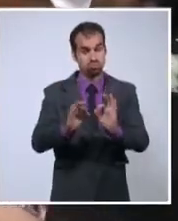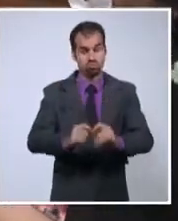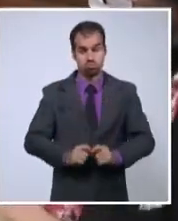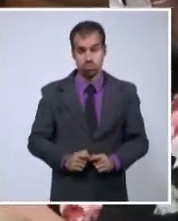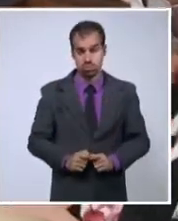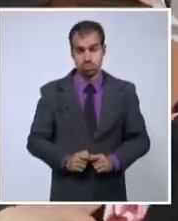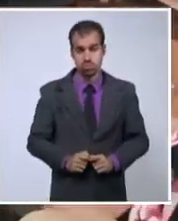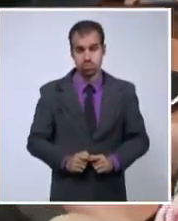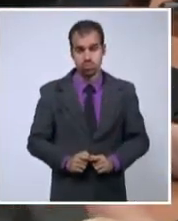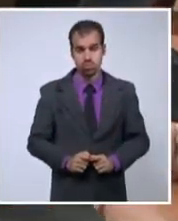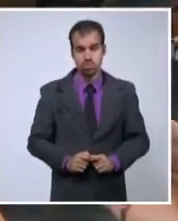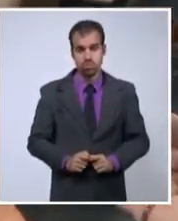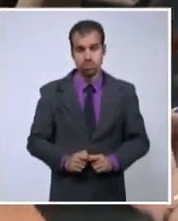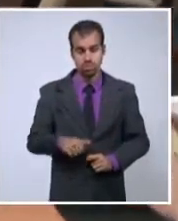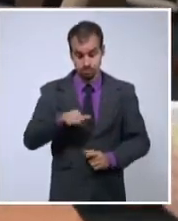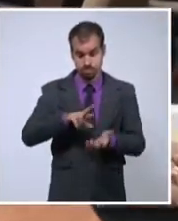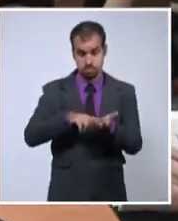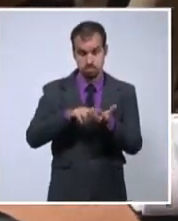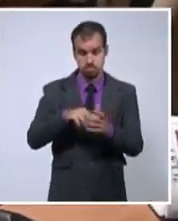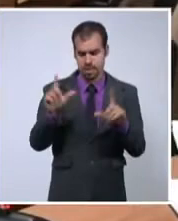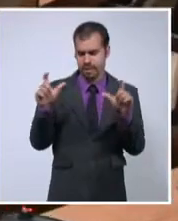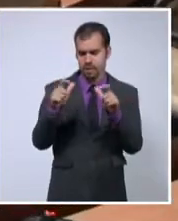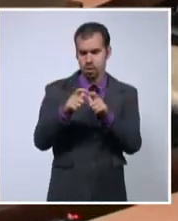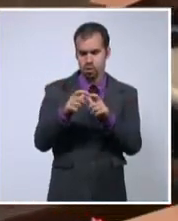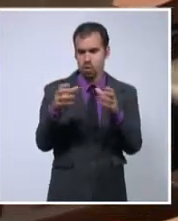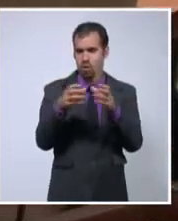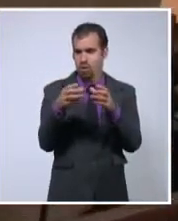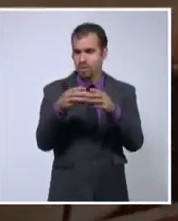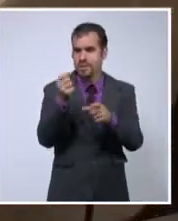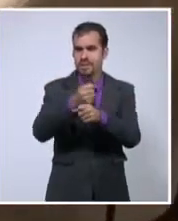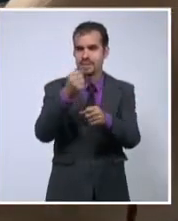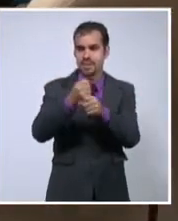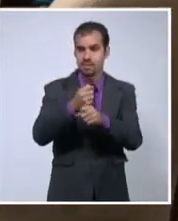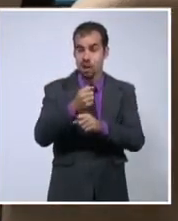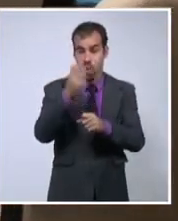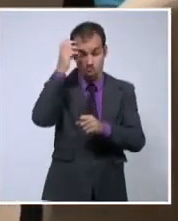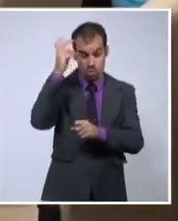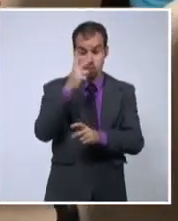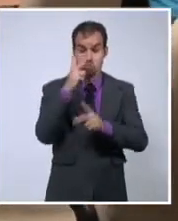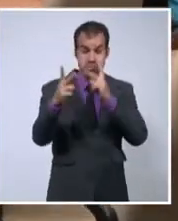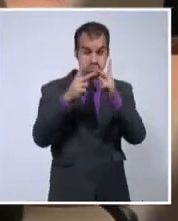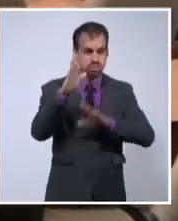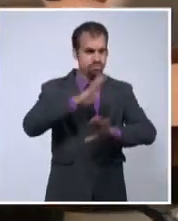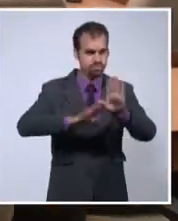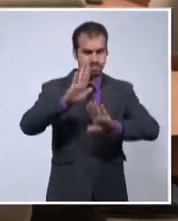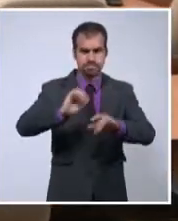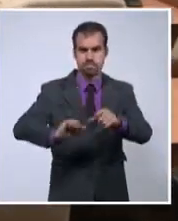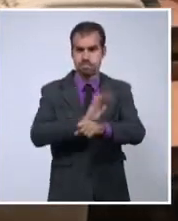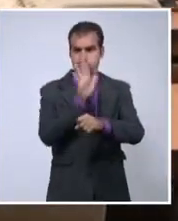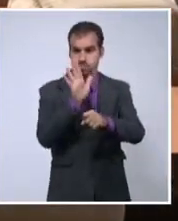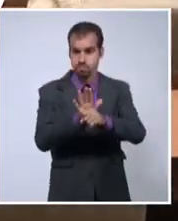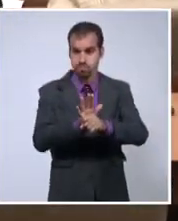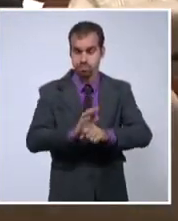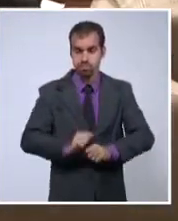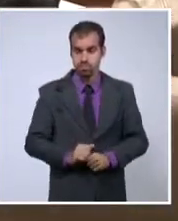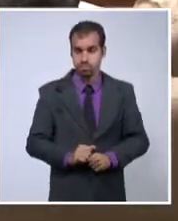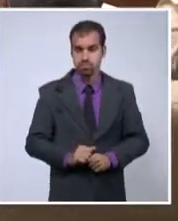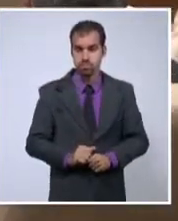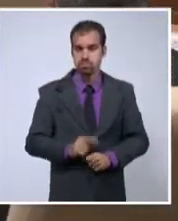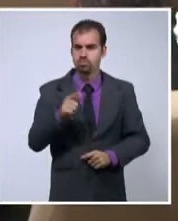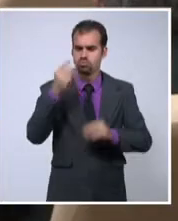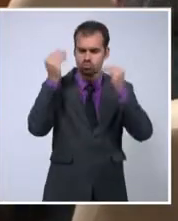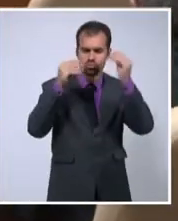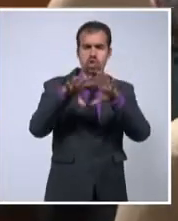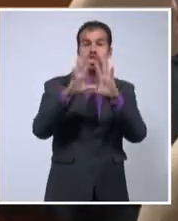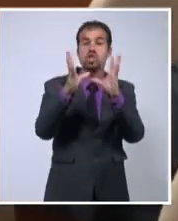este martes se hacieron la reunión del Grupo Temporal de Trabajo del Gobierno para el enfrentamiento y el control del nuevo coronavirus, donde se analizó